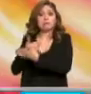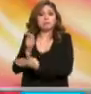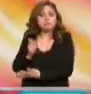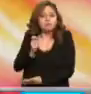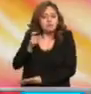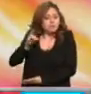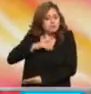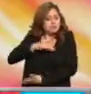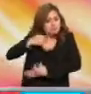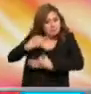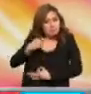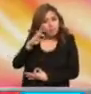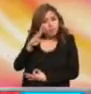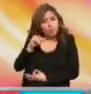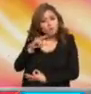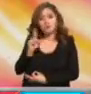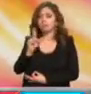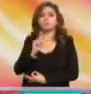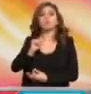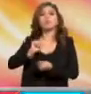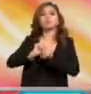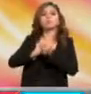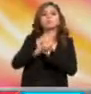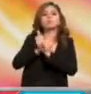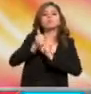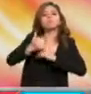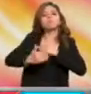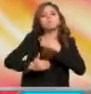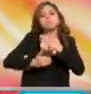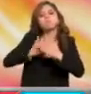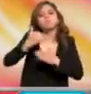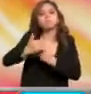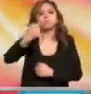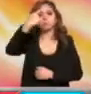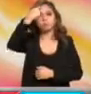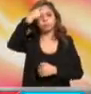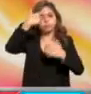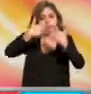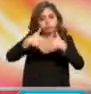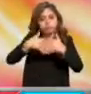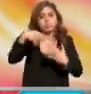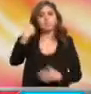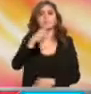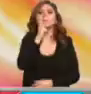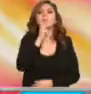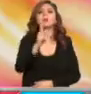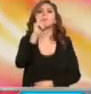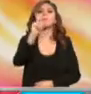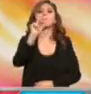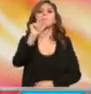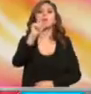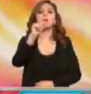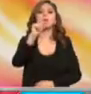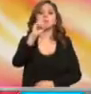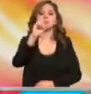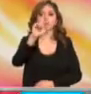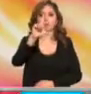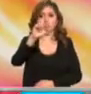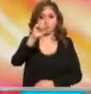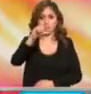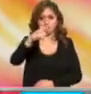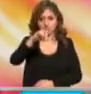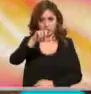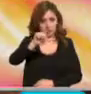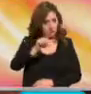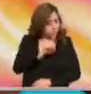nace con la fobia, no es Exacto. como No, se tal desarrolla. una enfermedad, es una psicopatología, es una patología psicológica y que tú